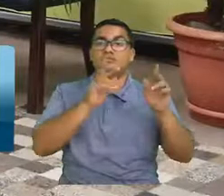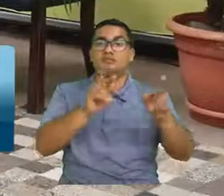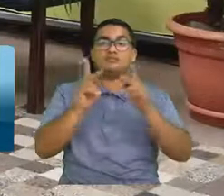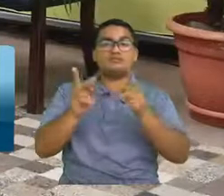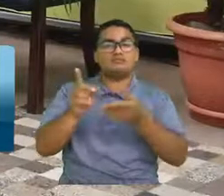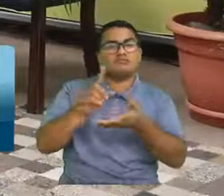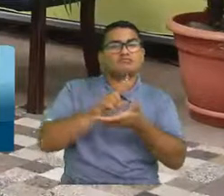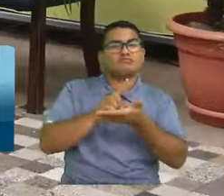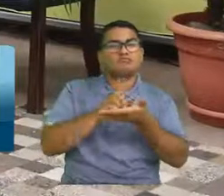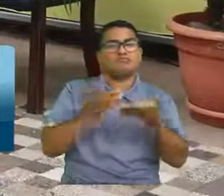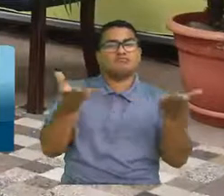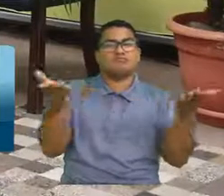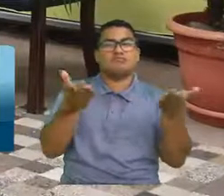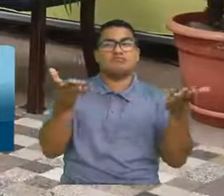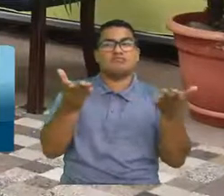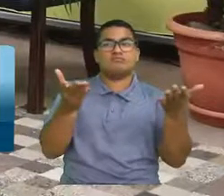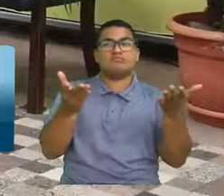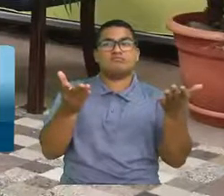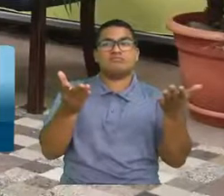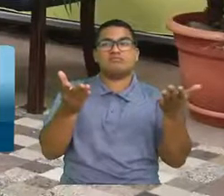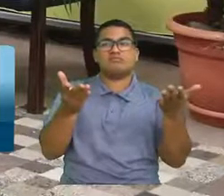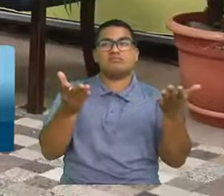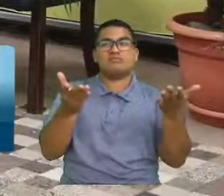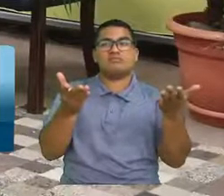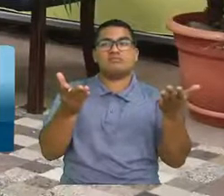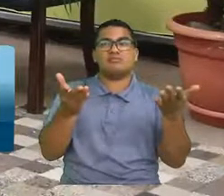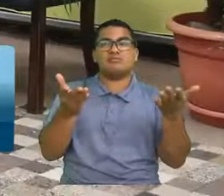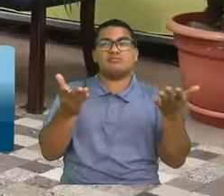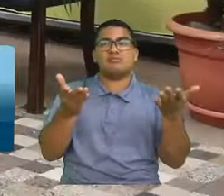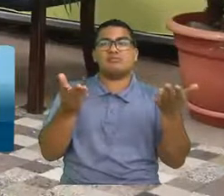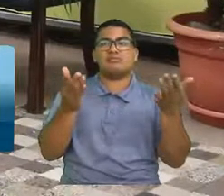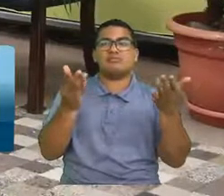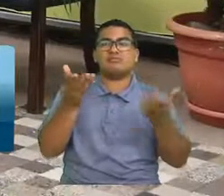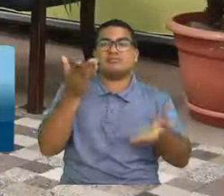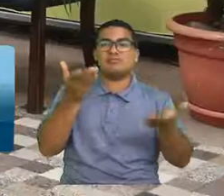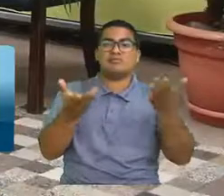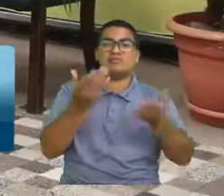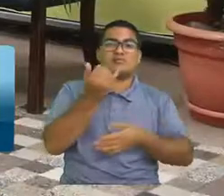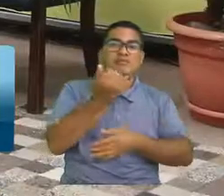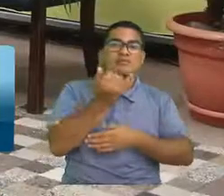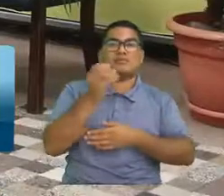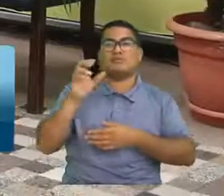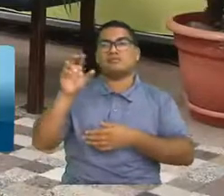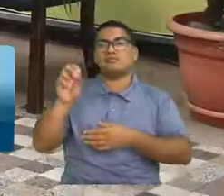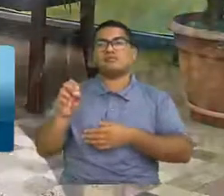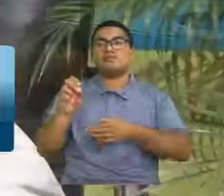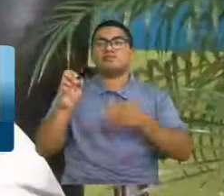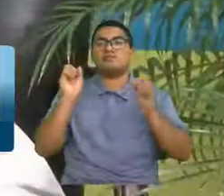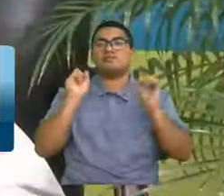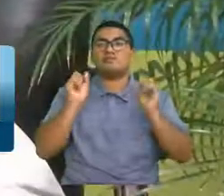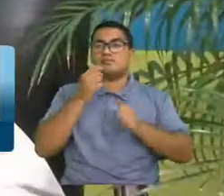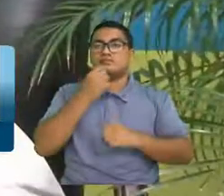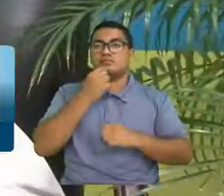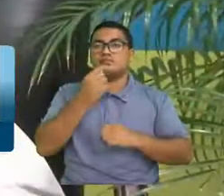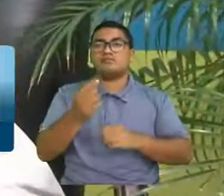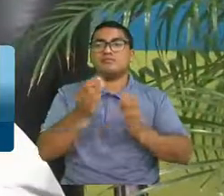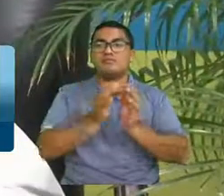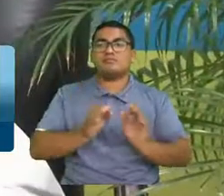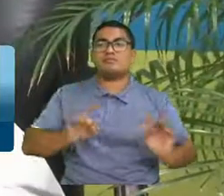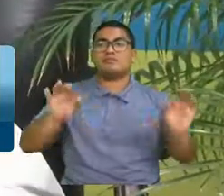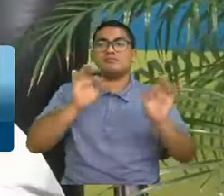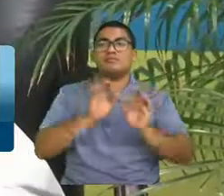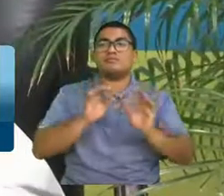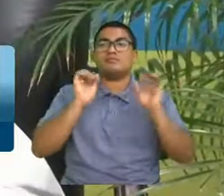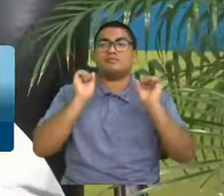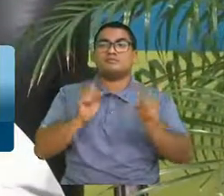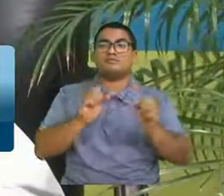duda, el que nos está viendo tenga alguna duda de que si se le aplicó, si no se le aplicó o no recuerda, lo más recomendable es que acuda